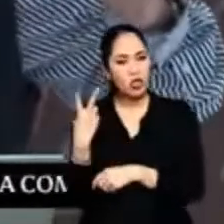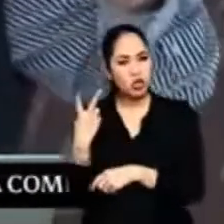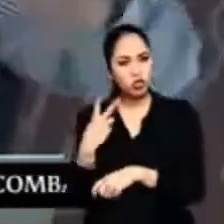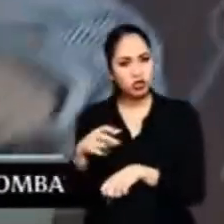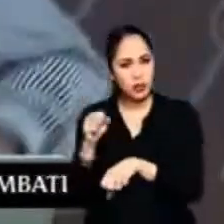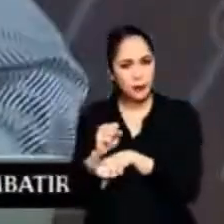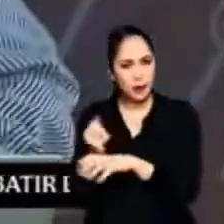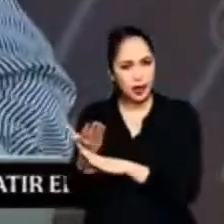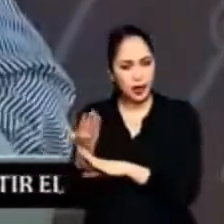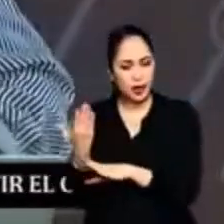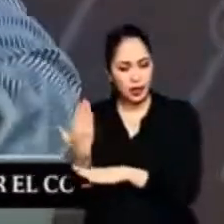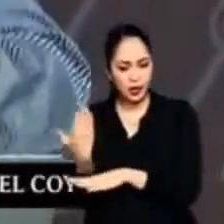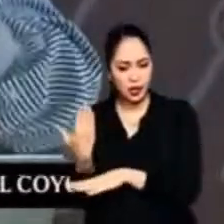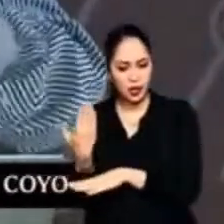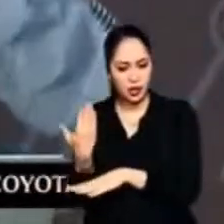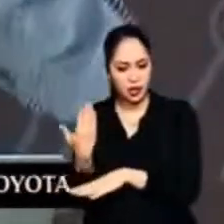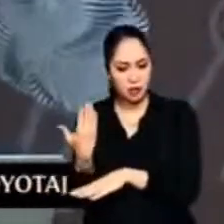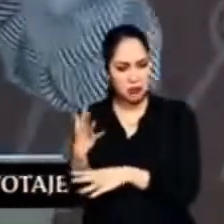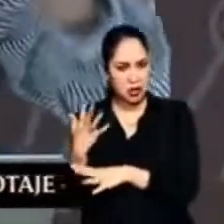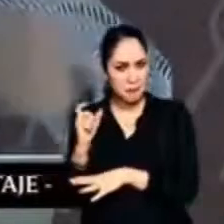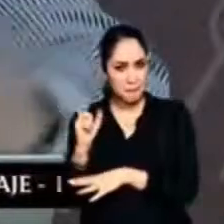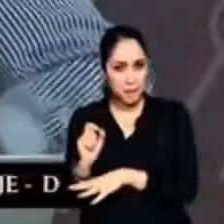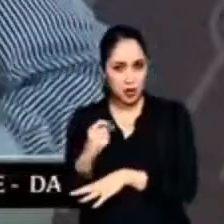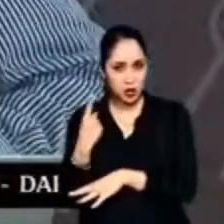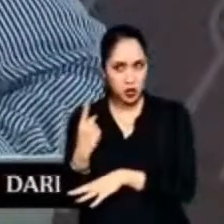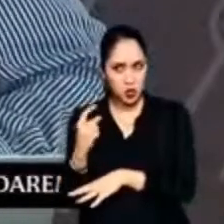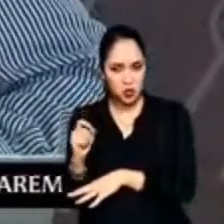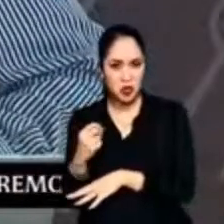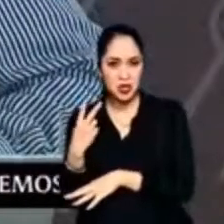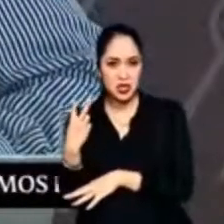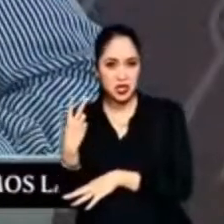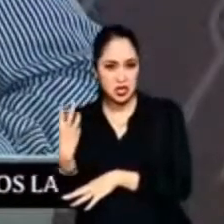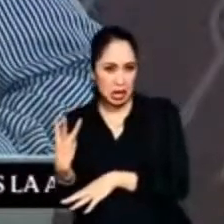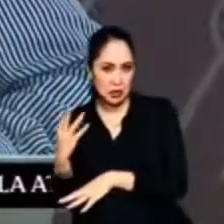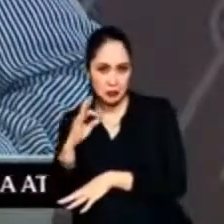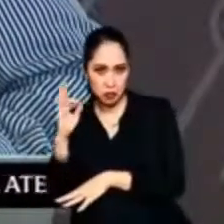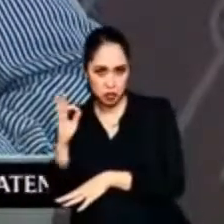pasada inclusive, estaban en el 21 y 23%.